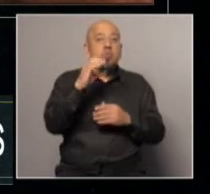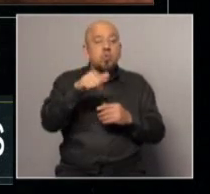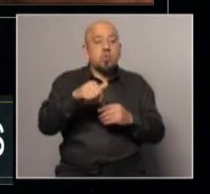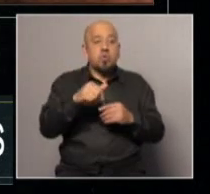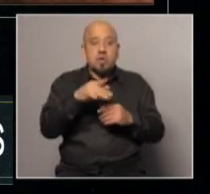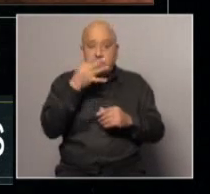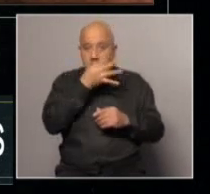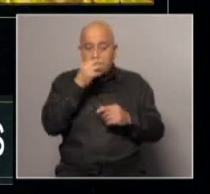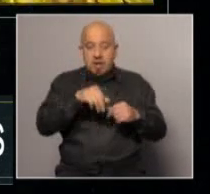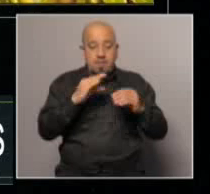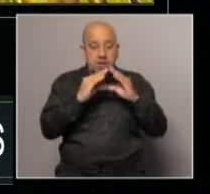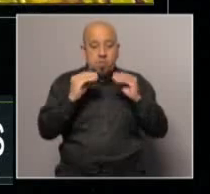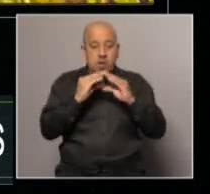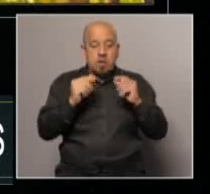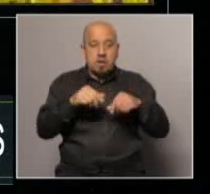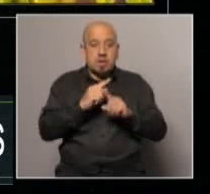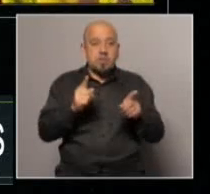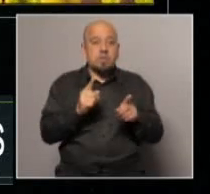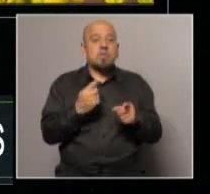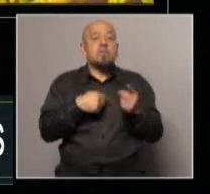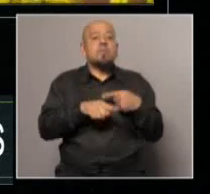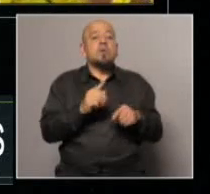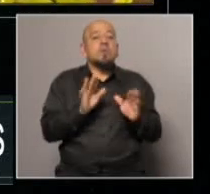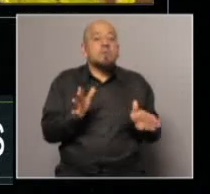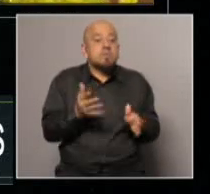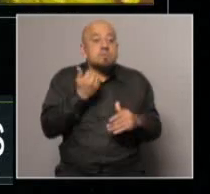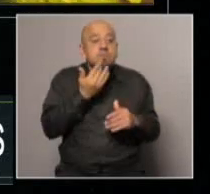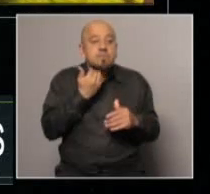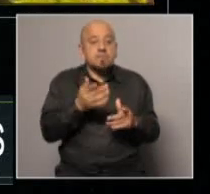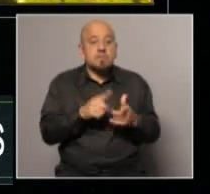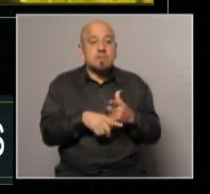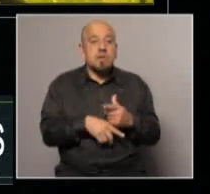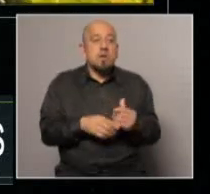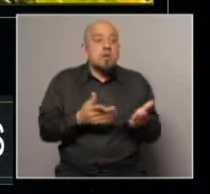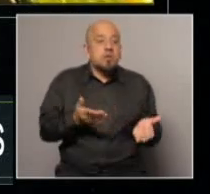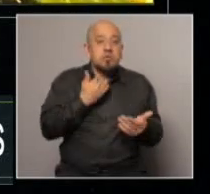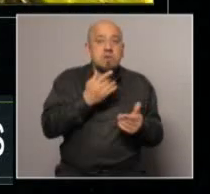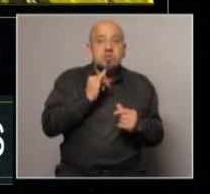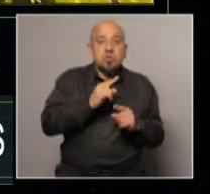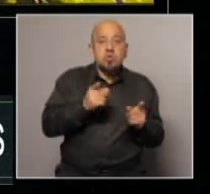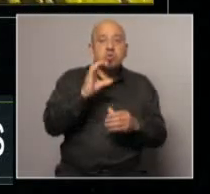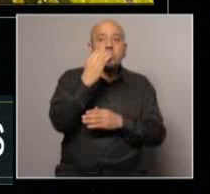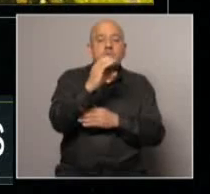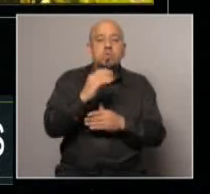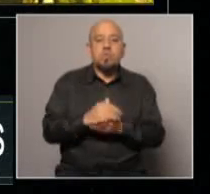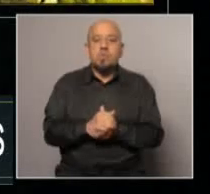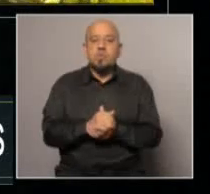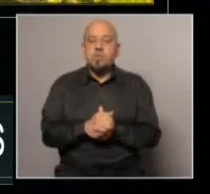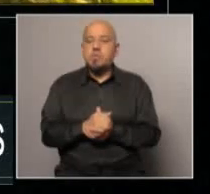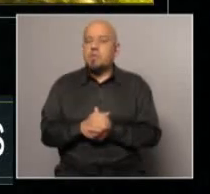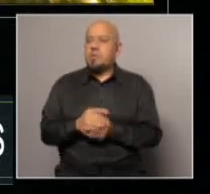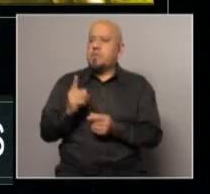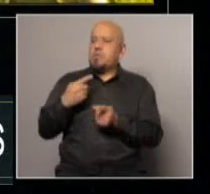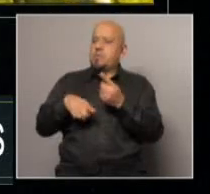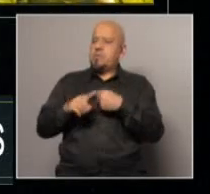manera. Eso no descarta que sí sea. Claro. No lo descarta él y no lo descartamos ninguno de nosotros. ¿Pero no queda en la manera en que fue